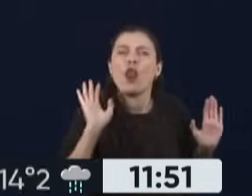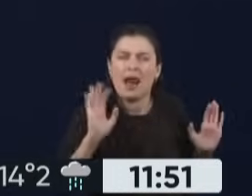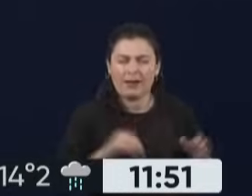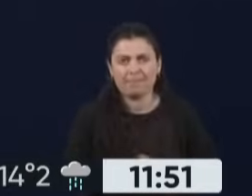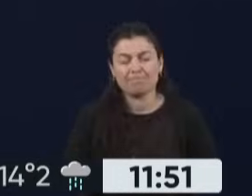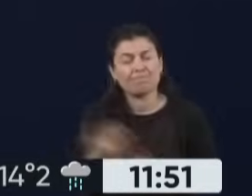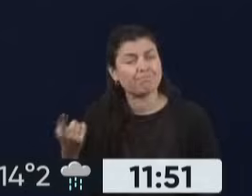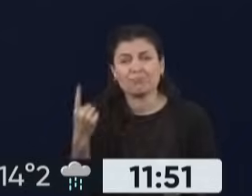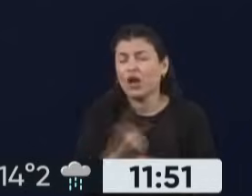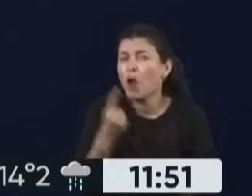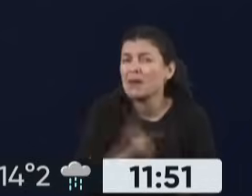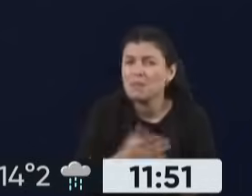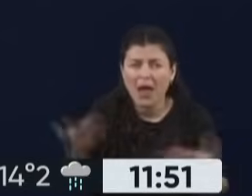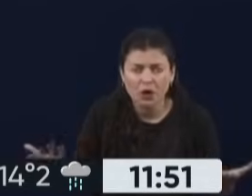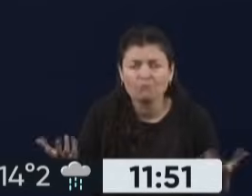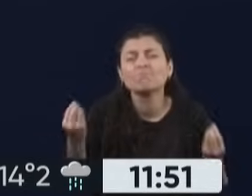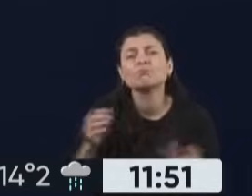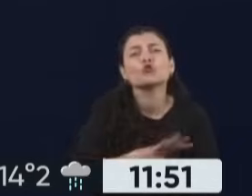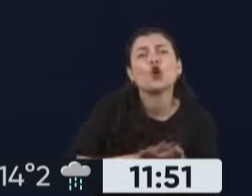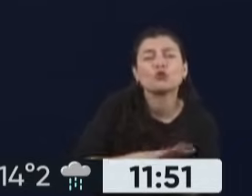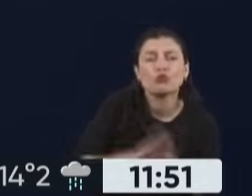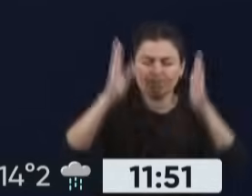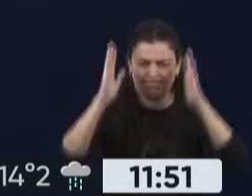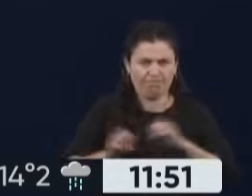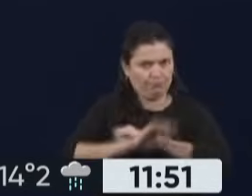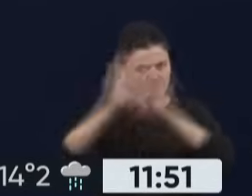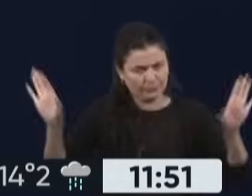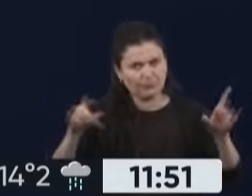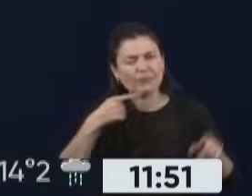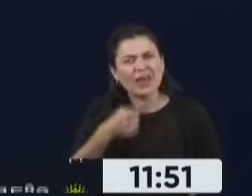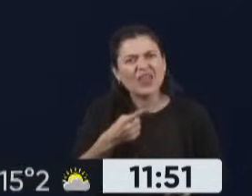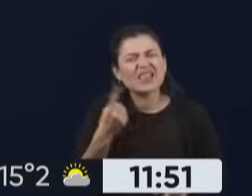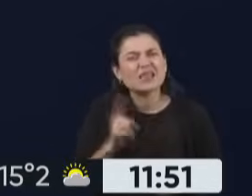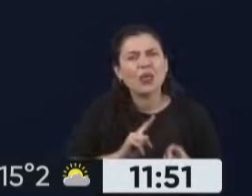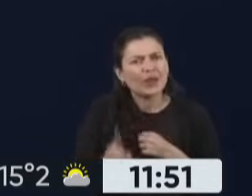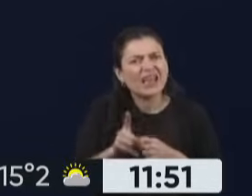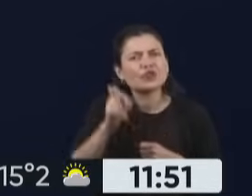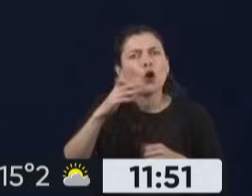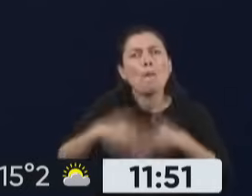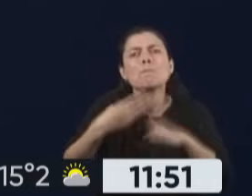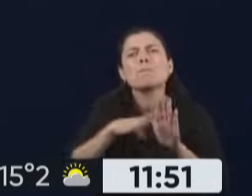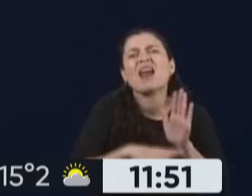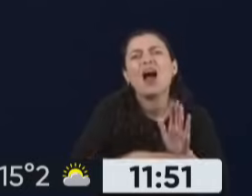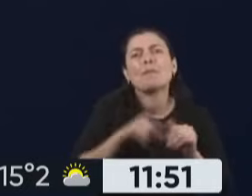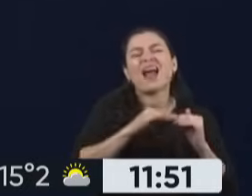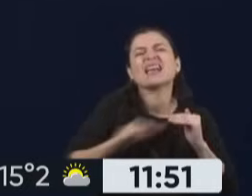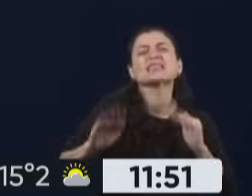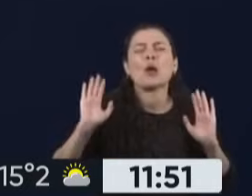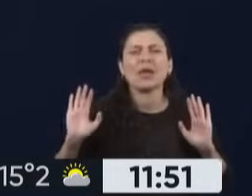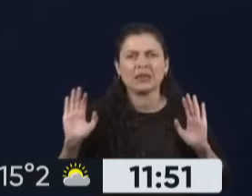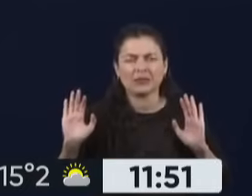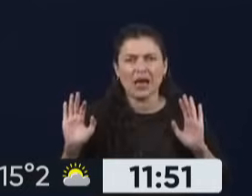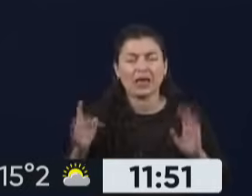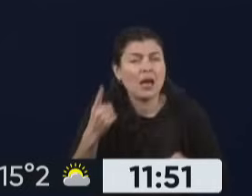lo primero fue, obviamente, poner, digamos, en marcha este plan de estabilización que consistió